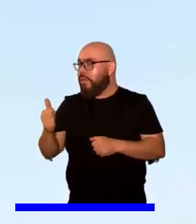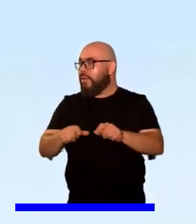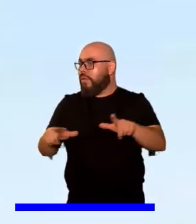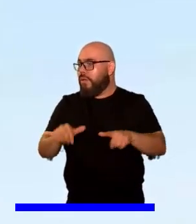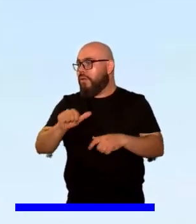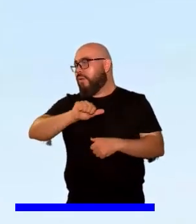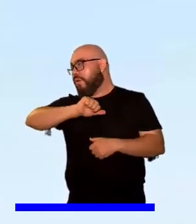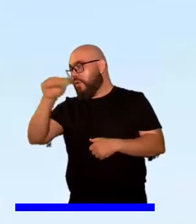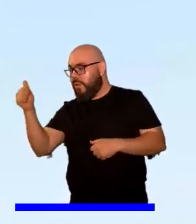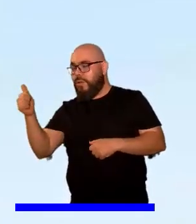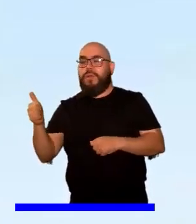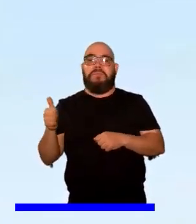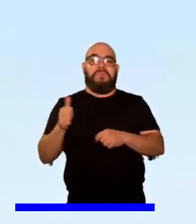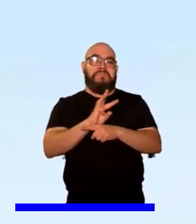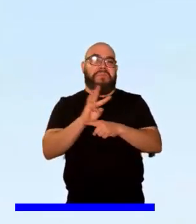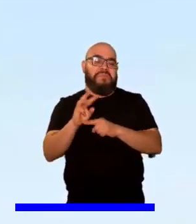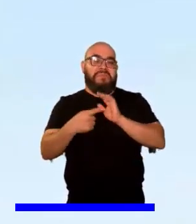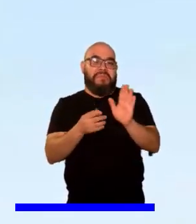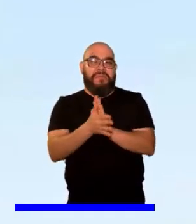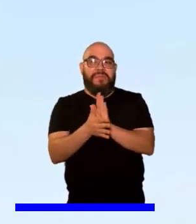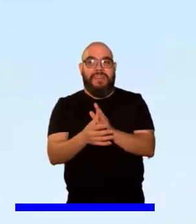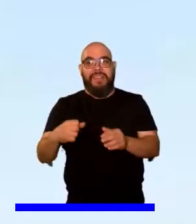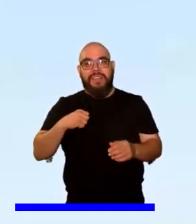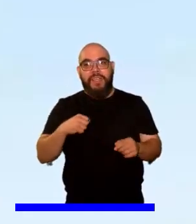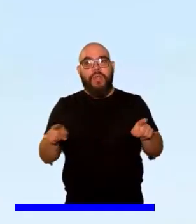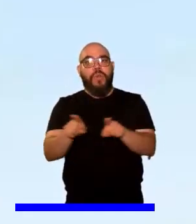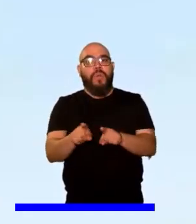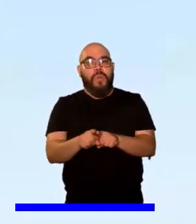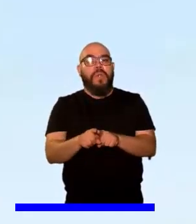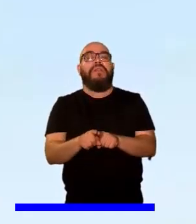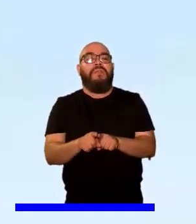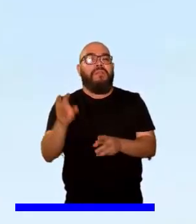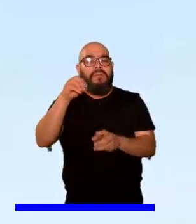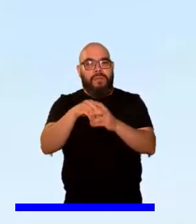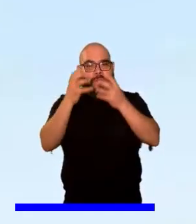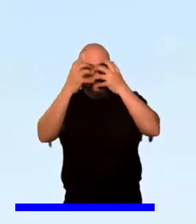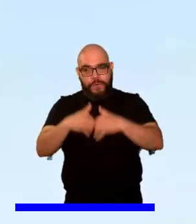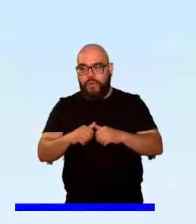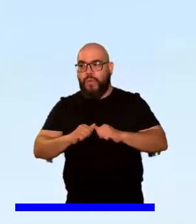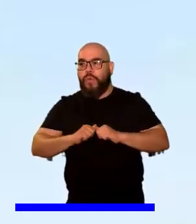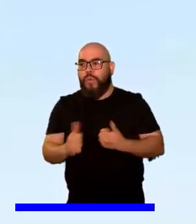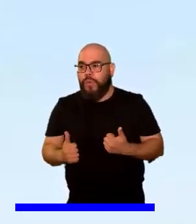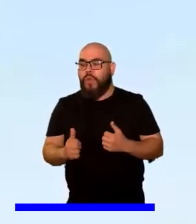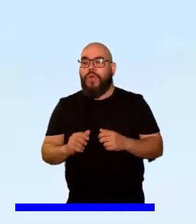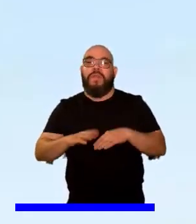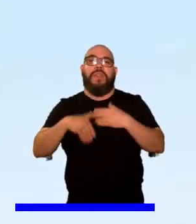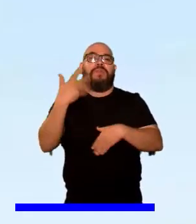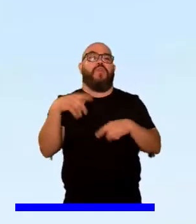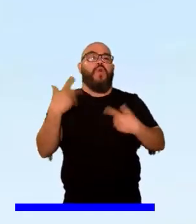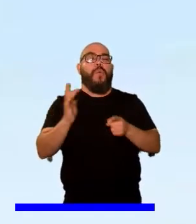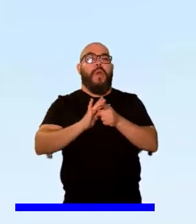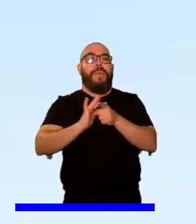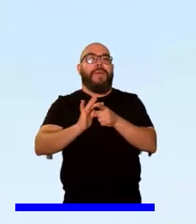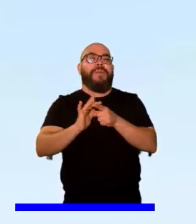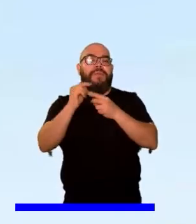plataforma, y que pues tengan también la idea más de cómo funciona esto, en vez de cómo lo voy a implementar